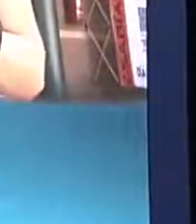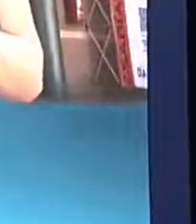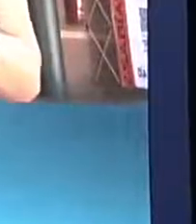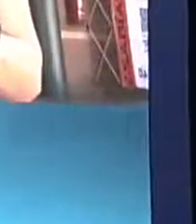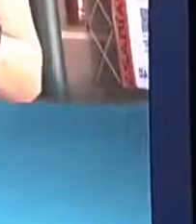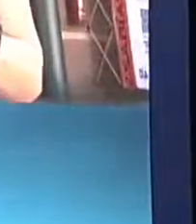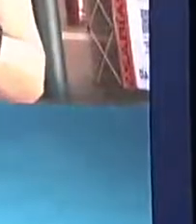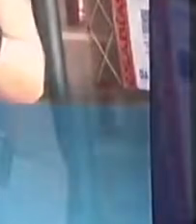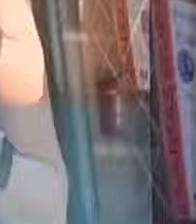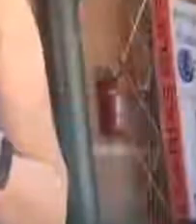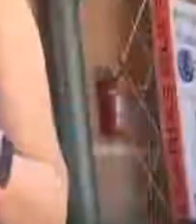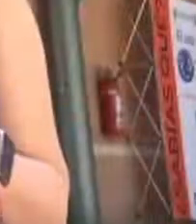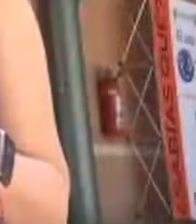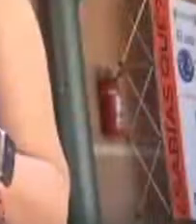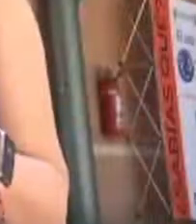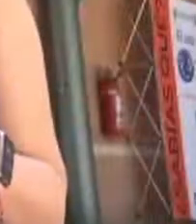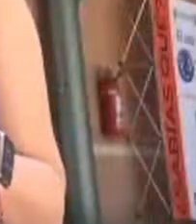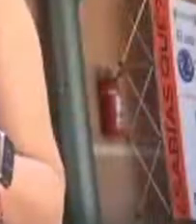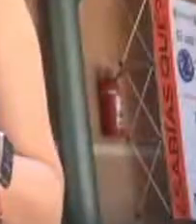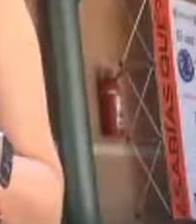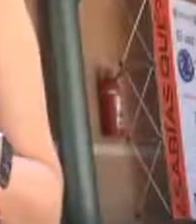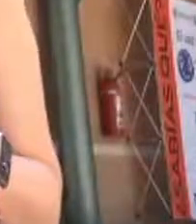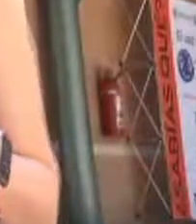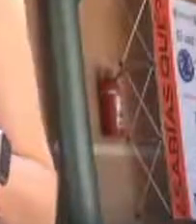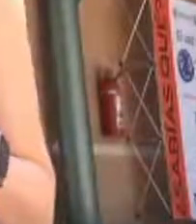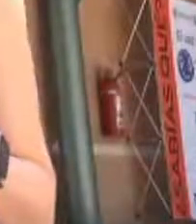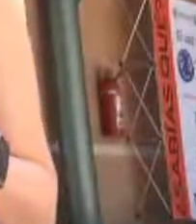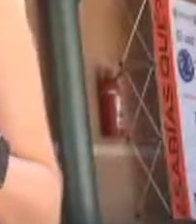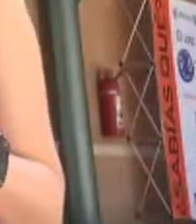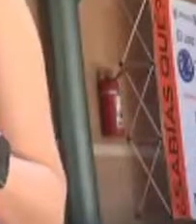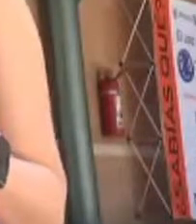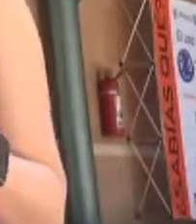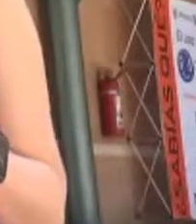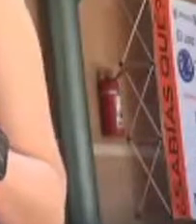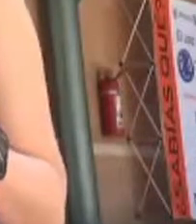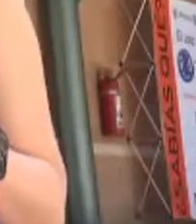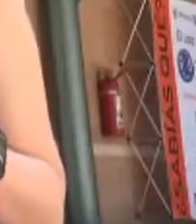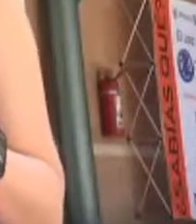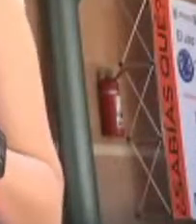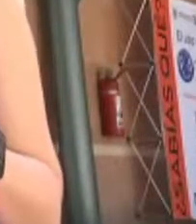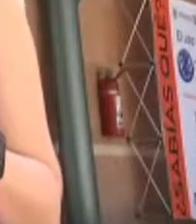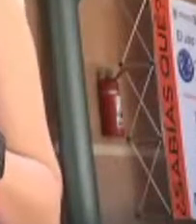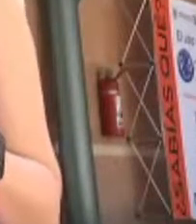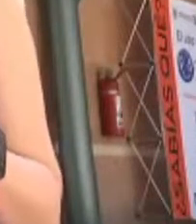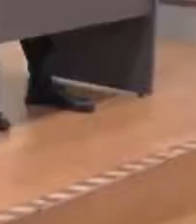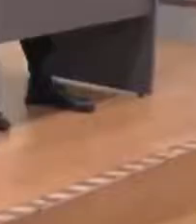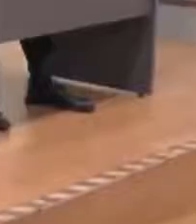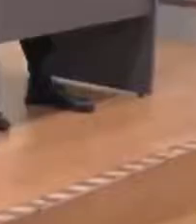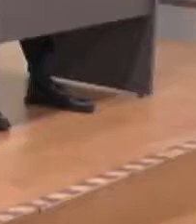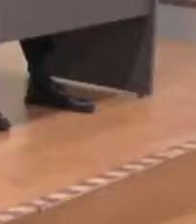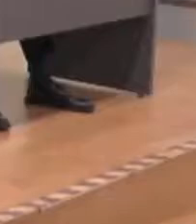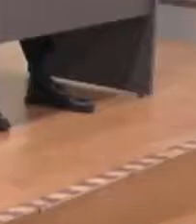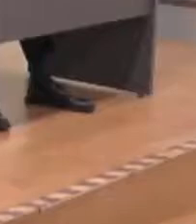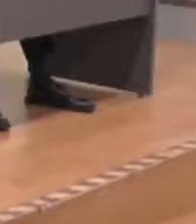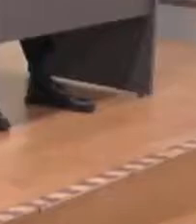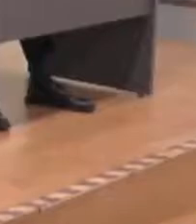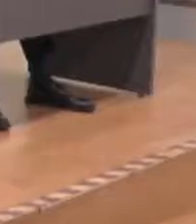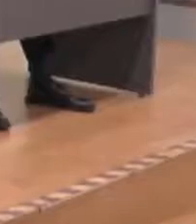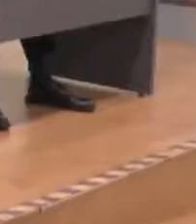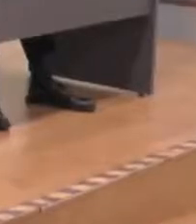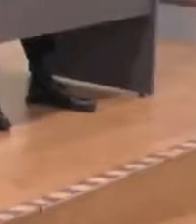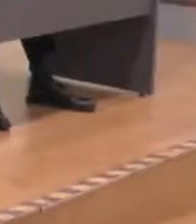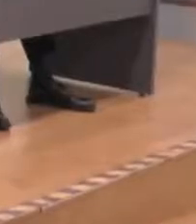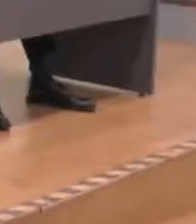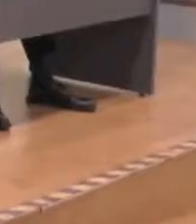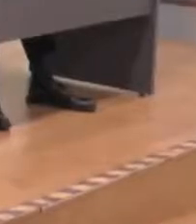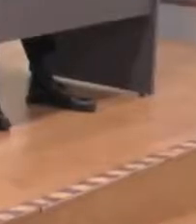Así es, muy buenas tardes. En el marco de la Semana de la Escuela Judicial, esta mañana el ministro en retiro, José Ramón Cosío Díaz,